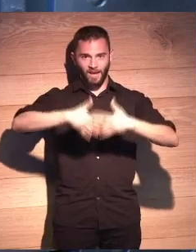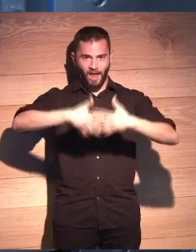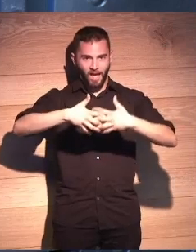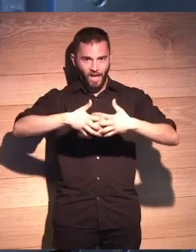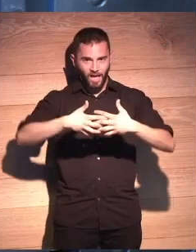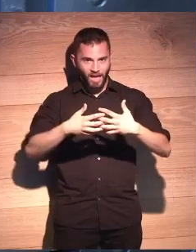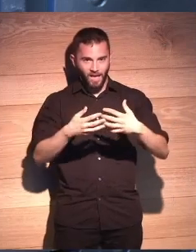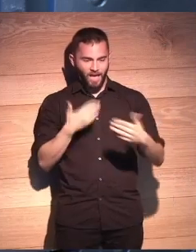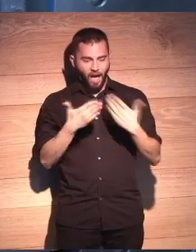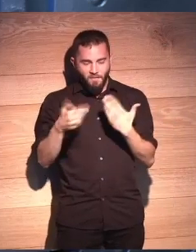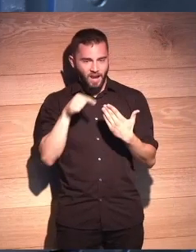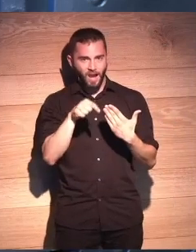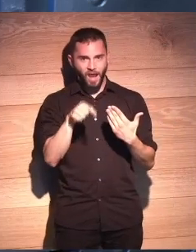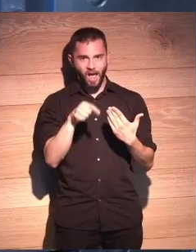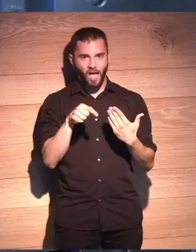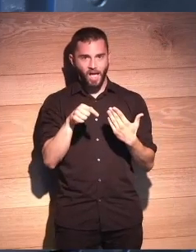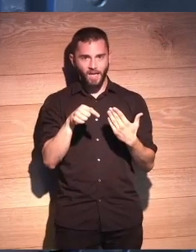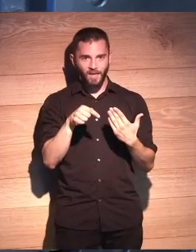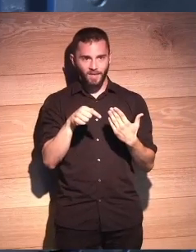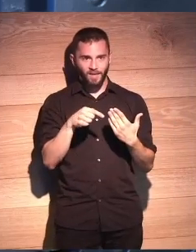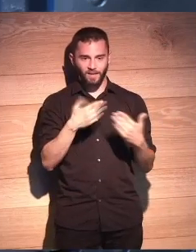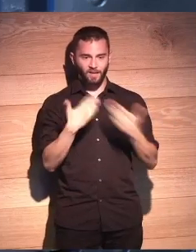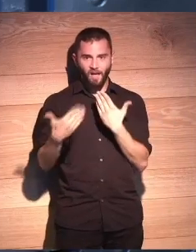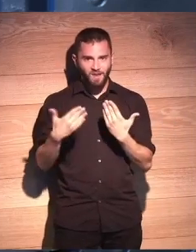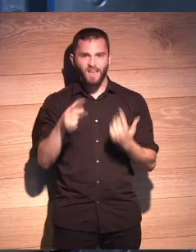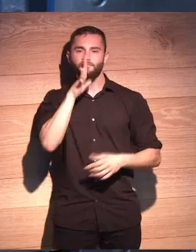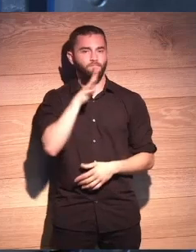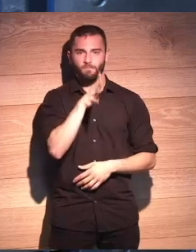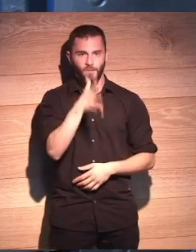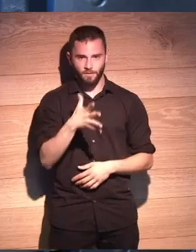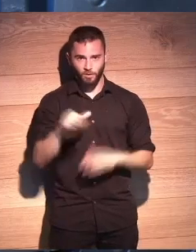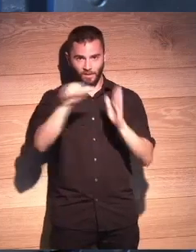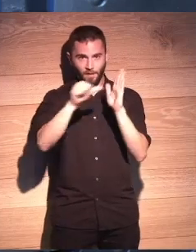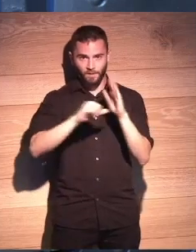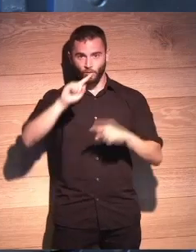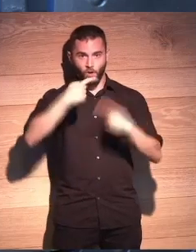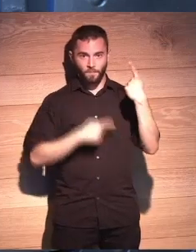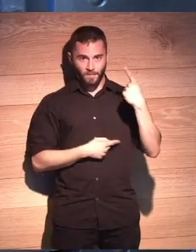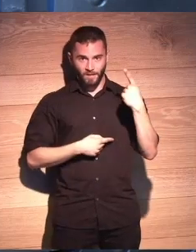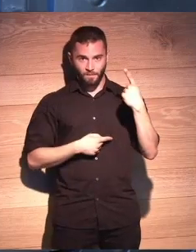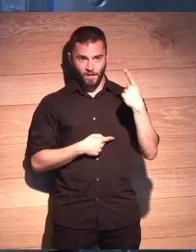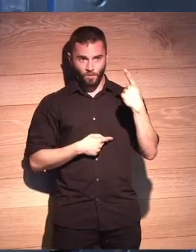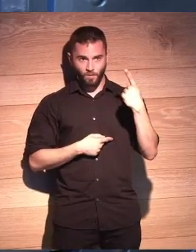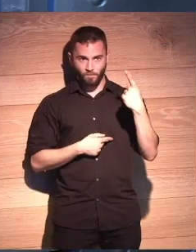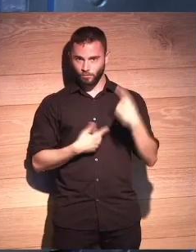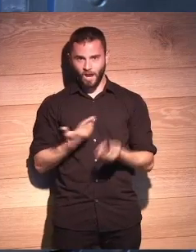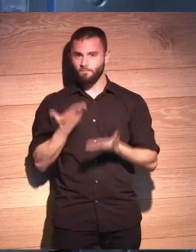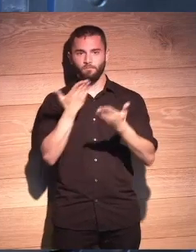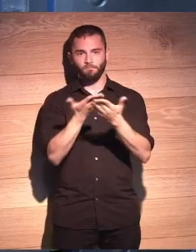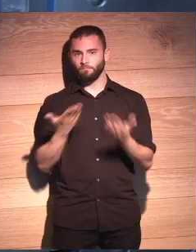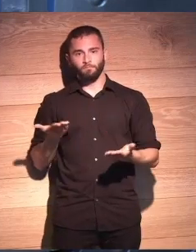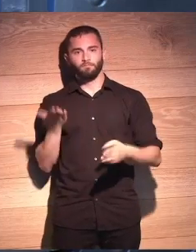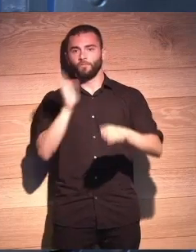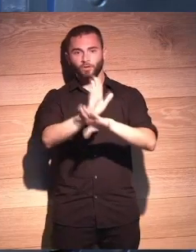le cuenta la máquina de la hoja de lata y cómo pide que lo borre. En fin, es espectacular. Ese es el primer capítulo que me parece una aportación bonita y